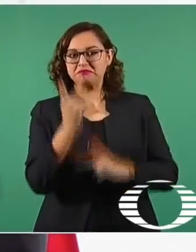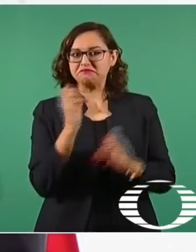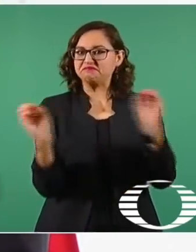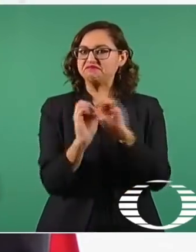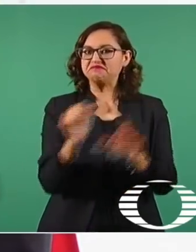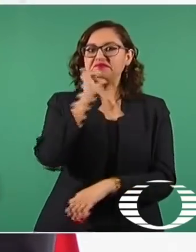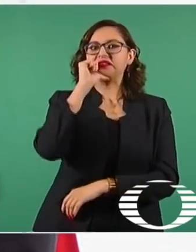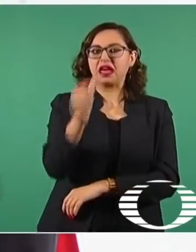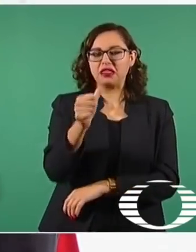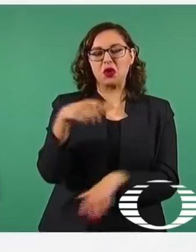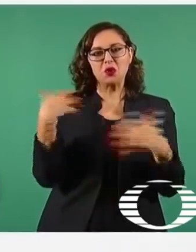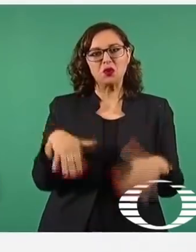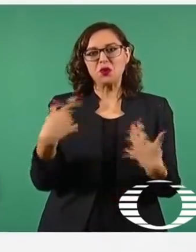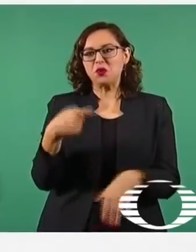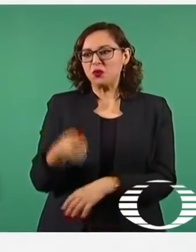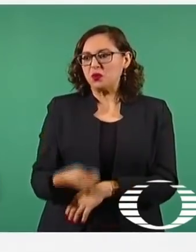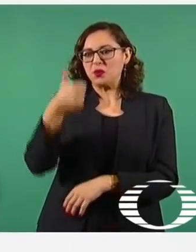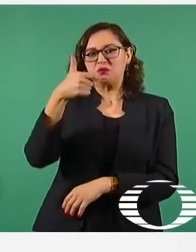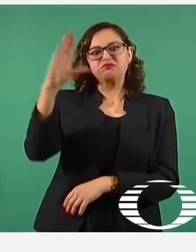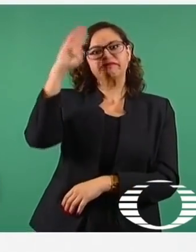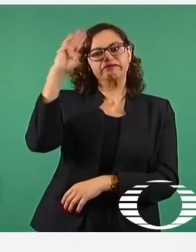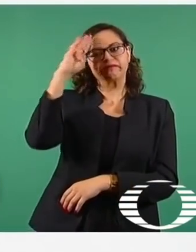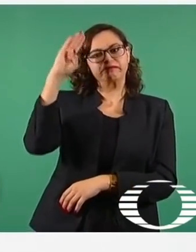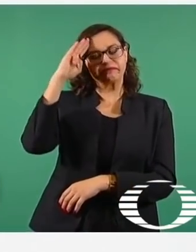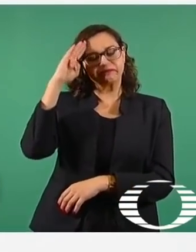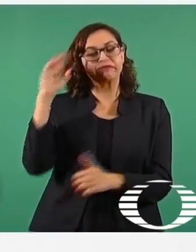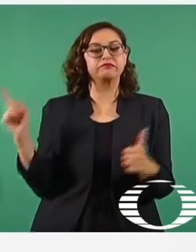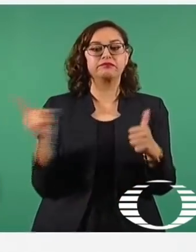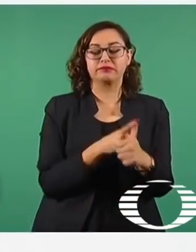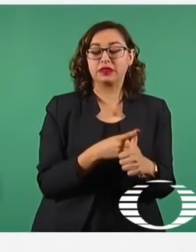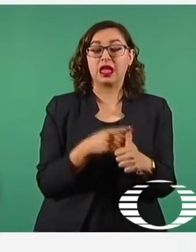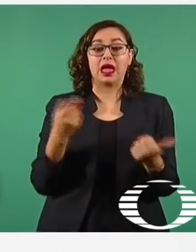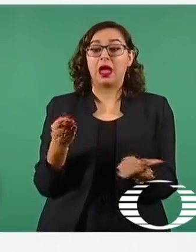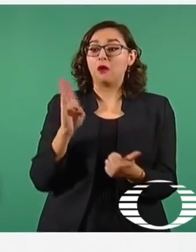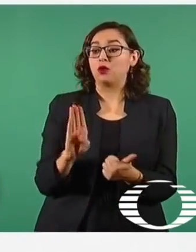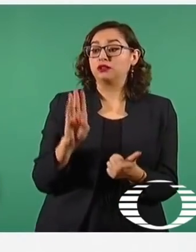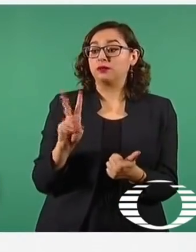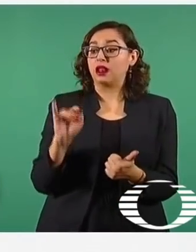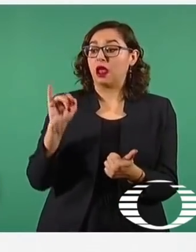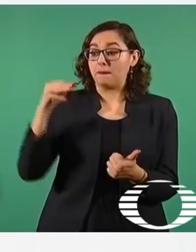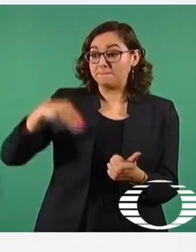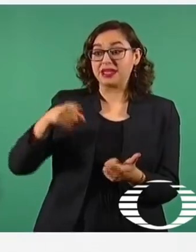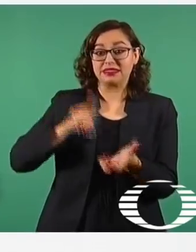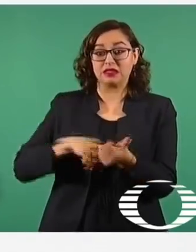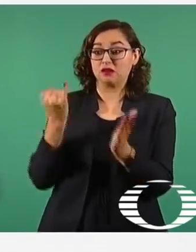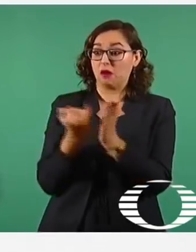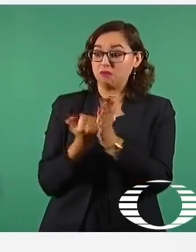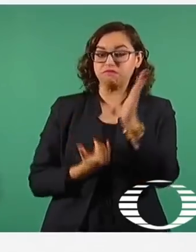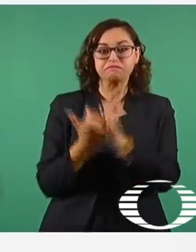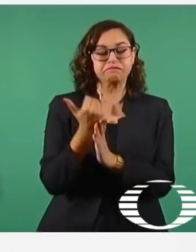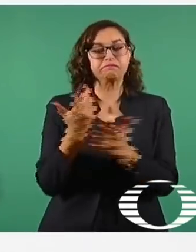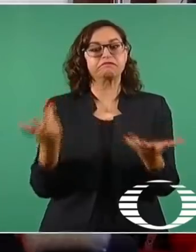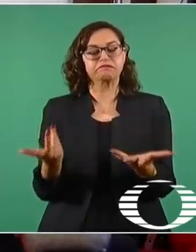récord histórico en aumento del índice de la bolsa de valores, récord histórico en